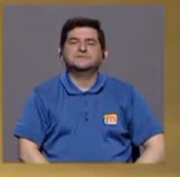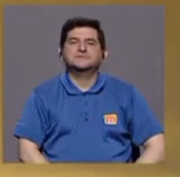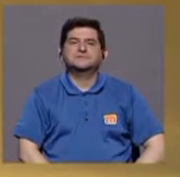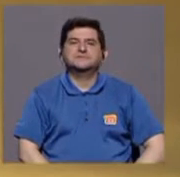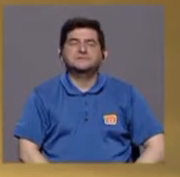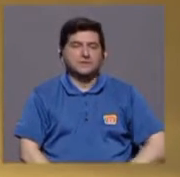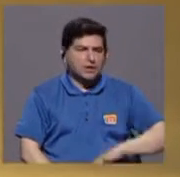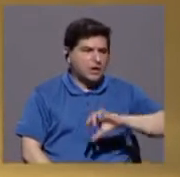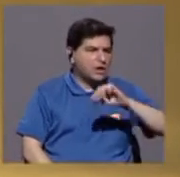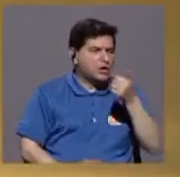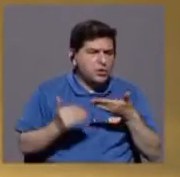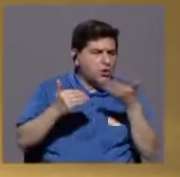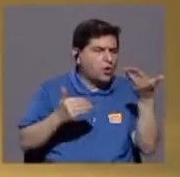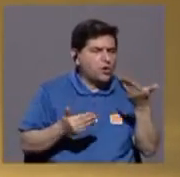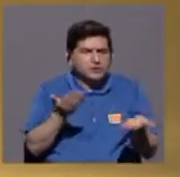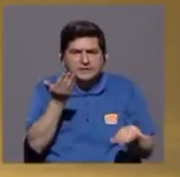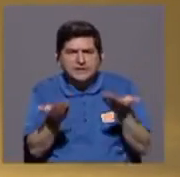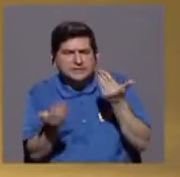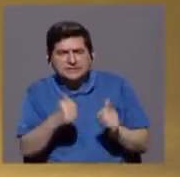¿Qué otros hallazgos?